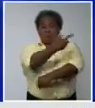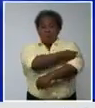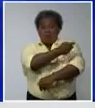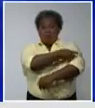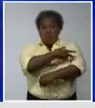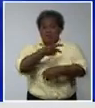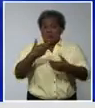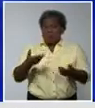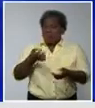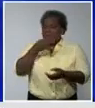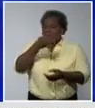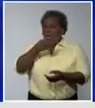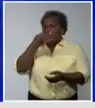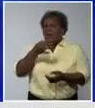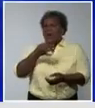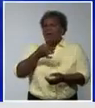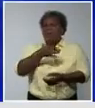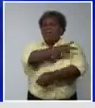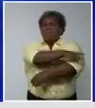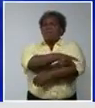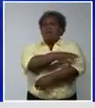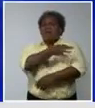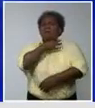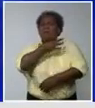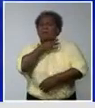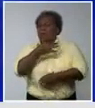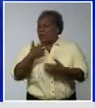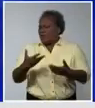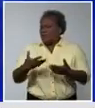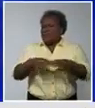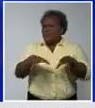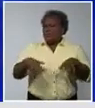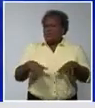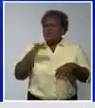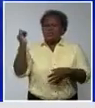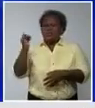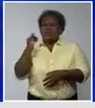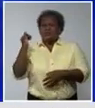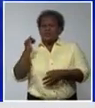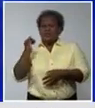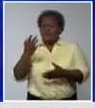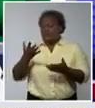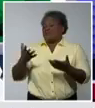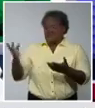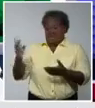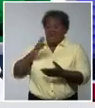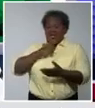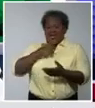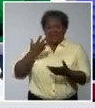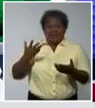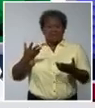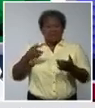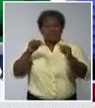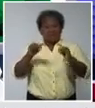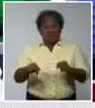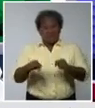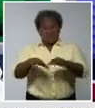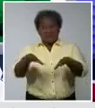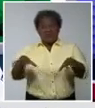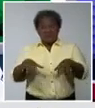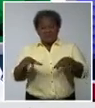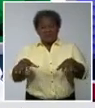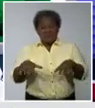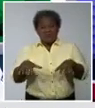pasa con los países pobres y cuál es la situación internacional, doctor? Esa es la situación. Realmente